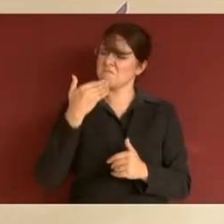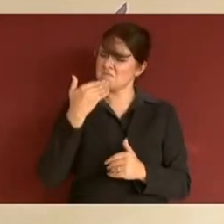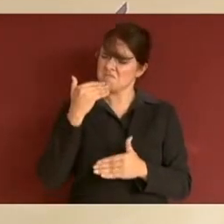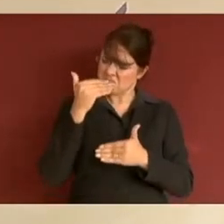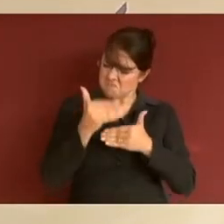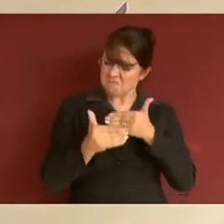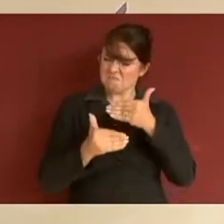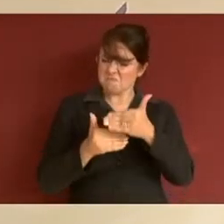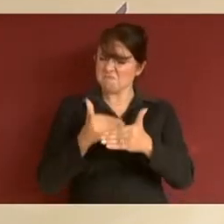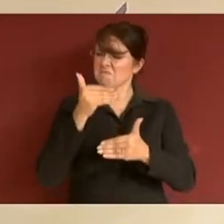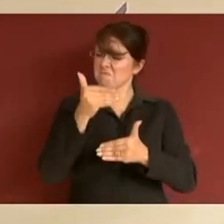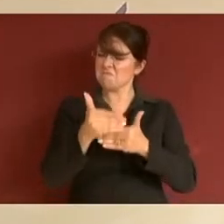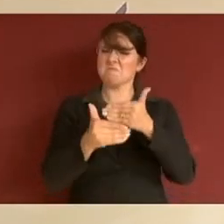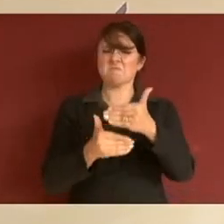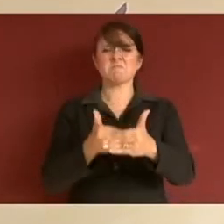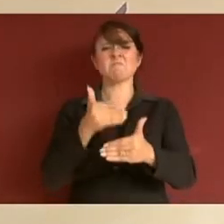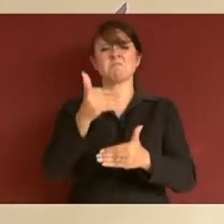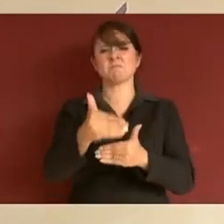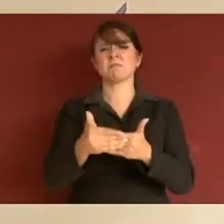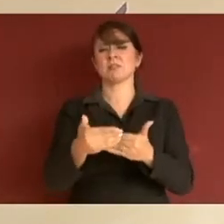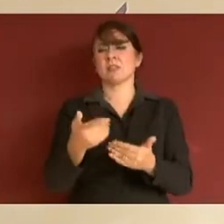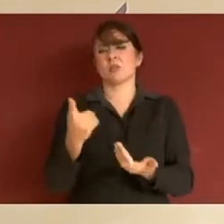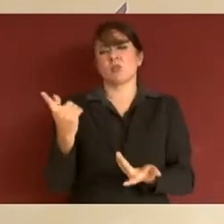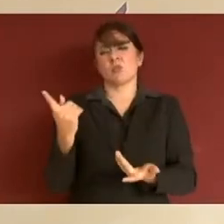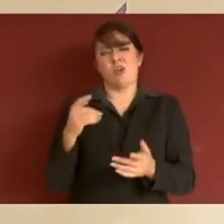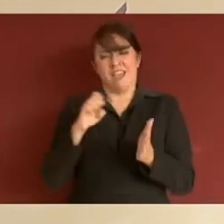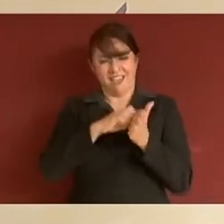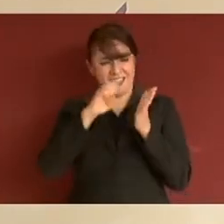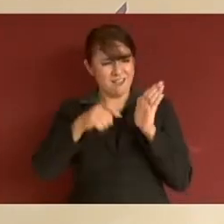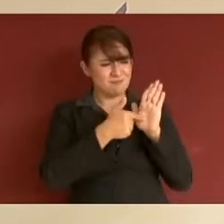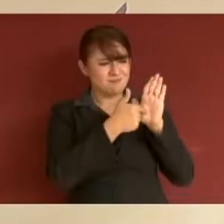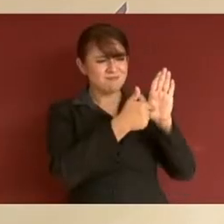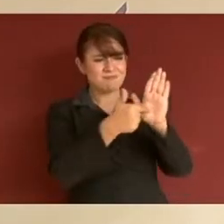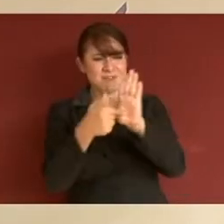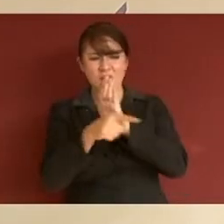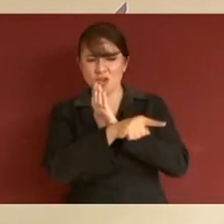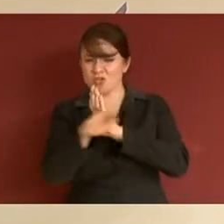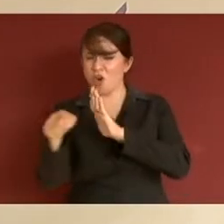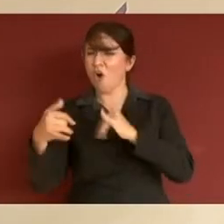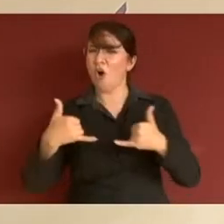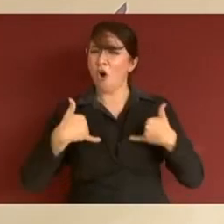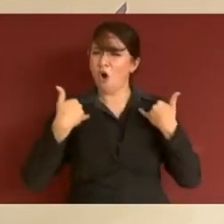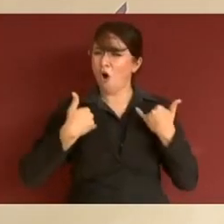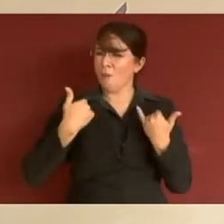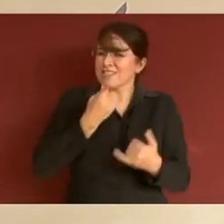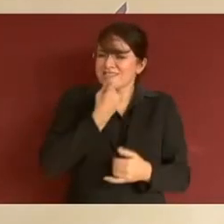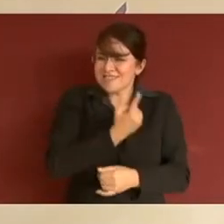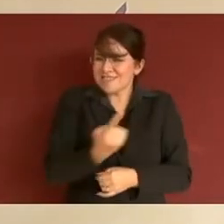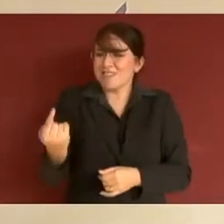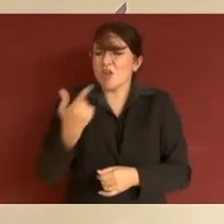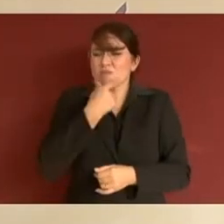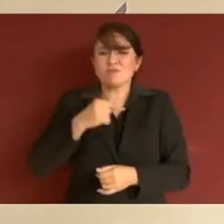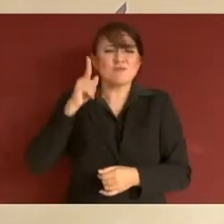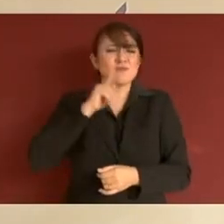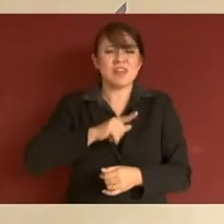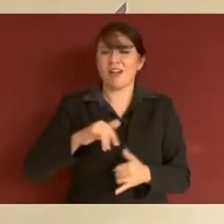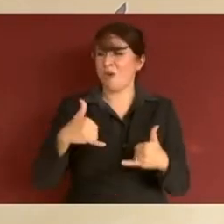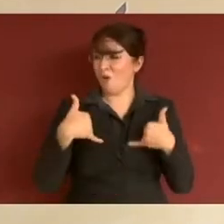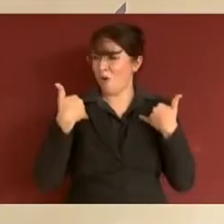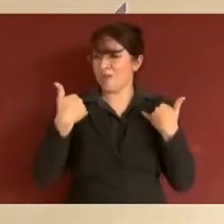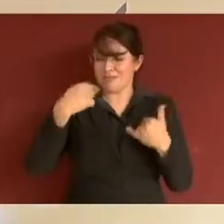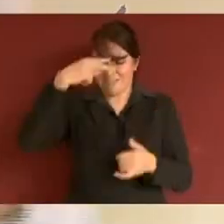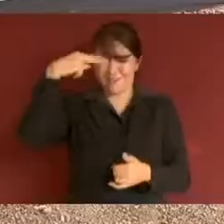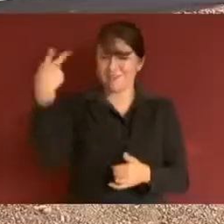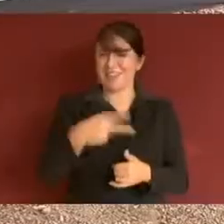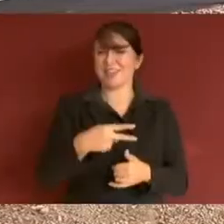ejemplo a seguir para todos los niños y todos los jóvenes de México. Muchísimas gracias de todo corazón. Gracias.